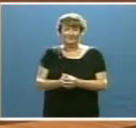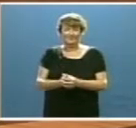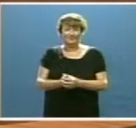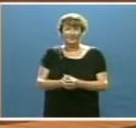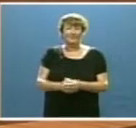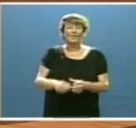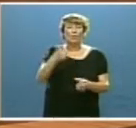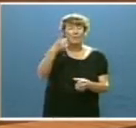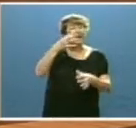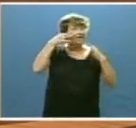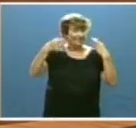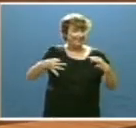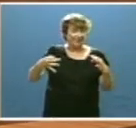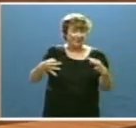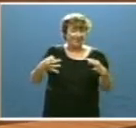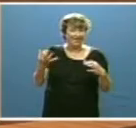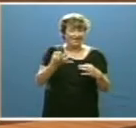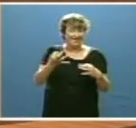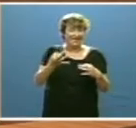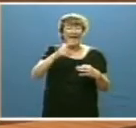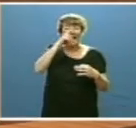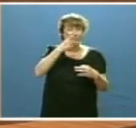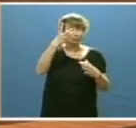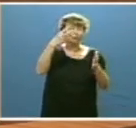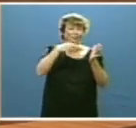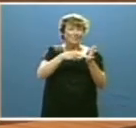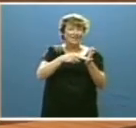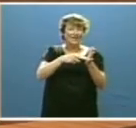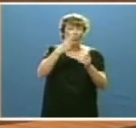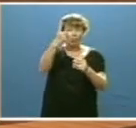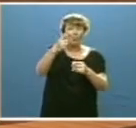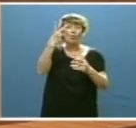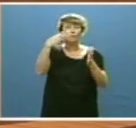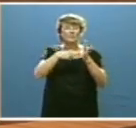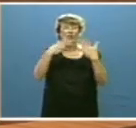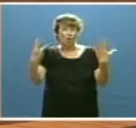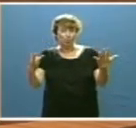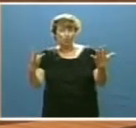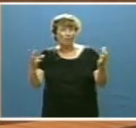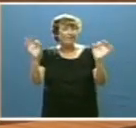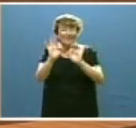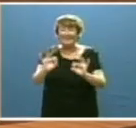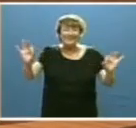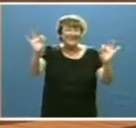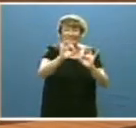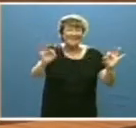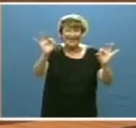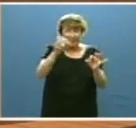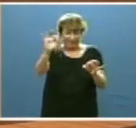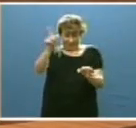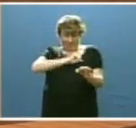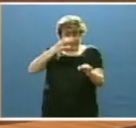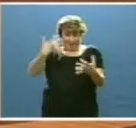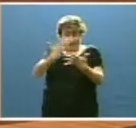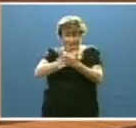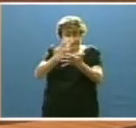es una realidad que entre los años 2001 y 2008 nadie nos lo tiene que explicar